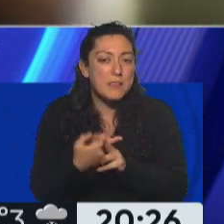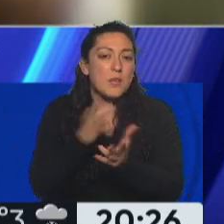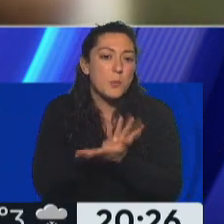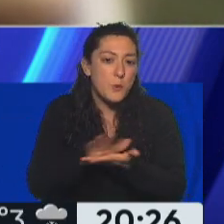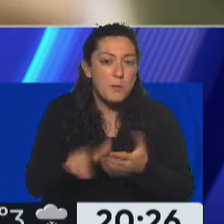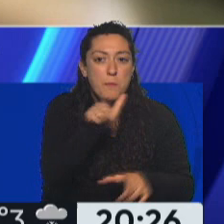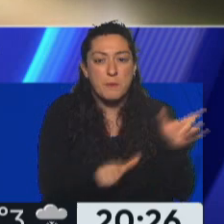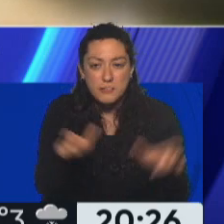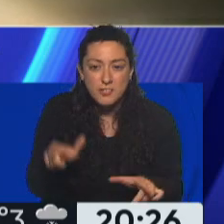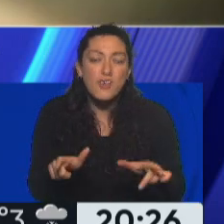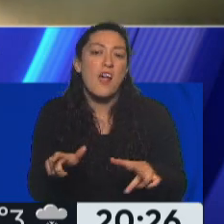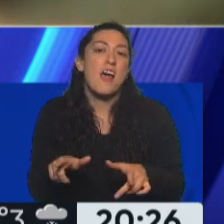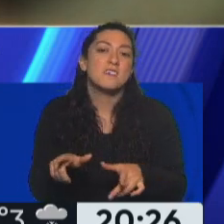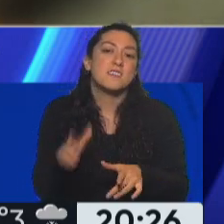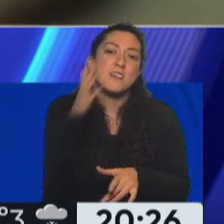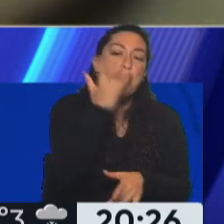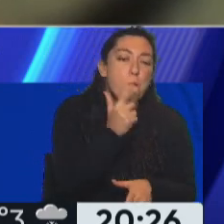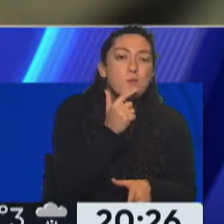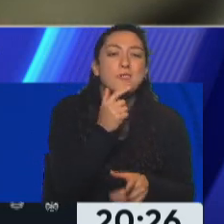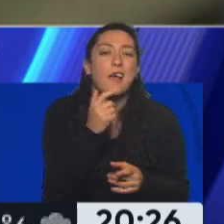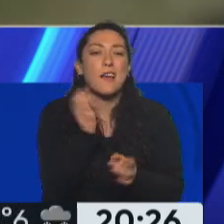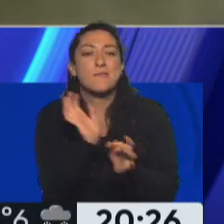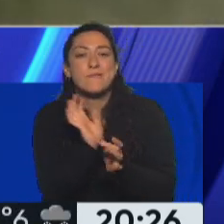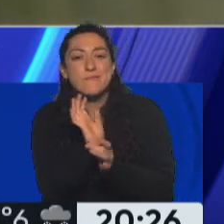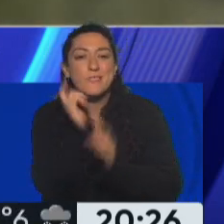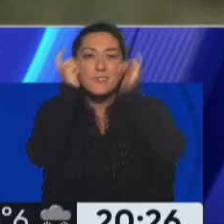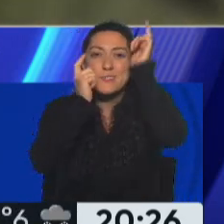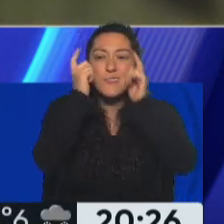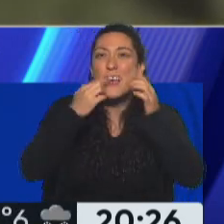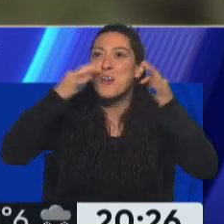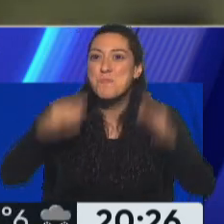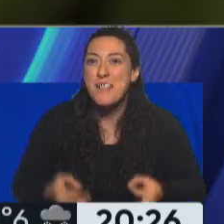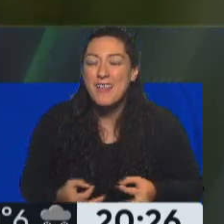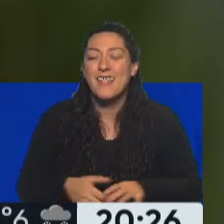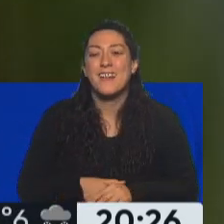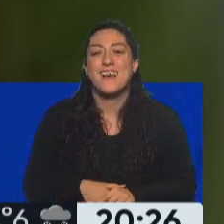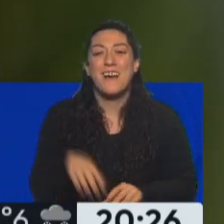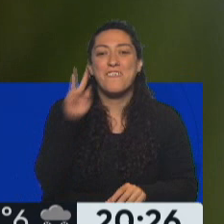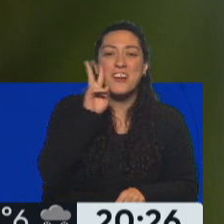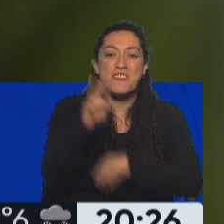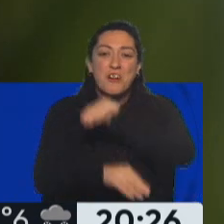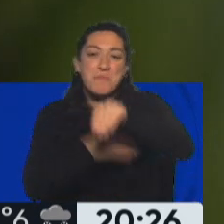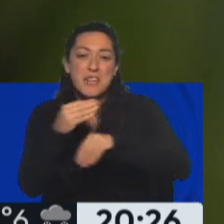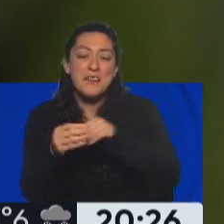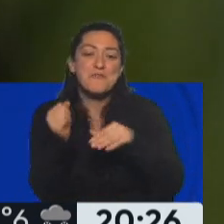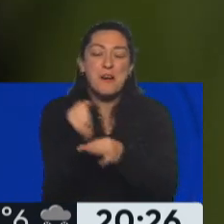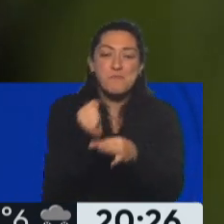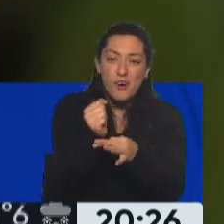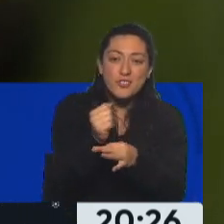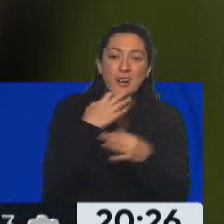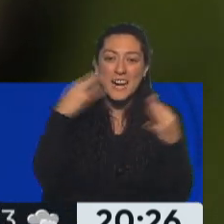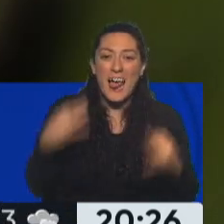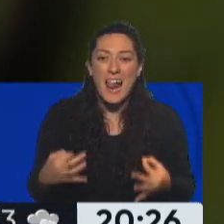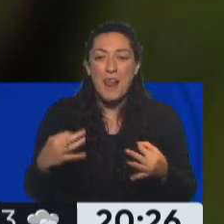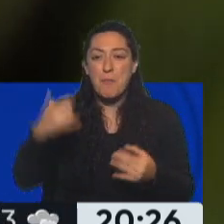usuarios y personas que lo usan justamente quizás para llevar sus sueños a cabo y ver a este familia un poco más real un